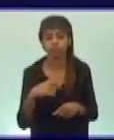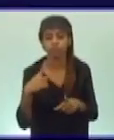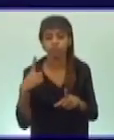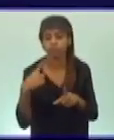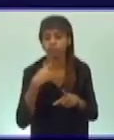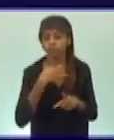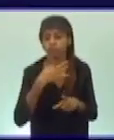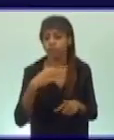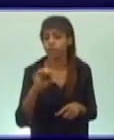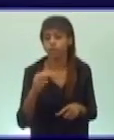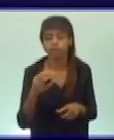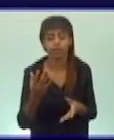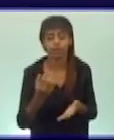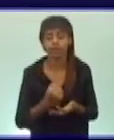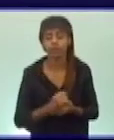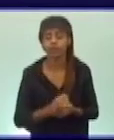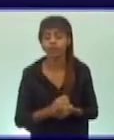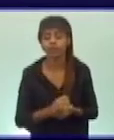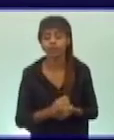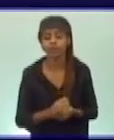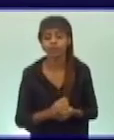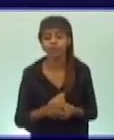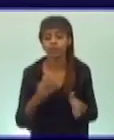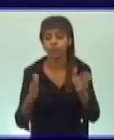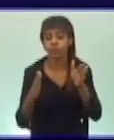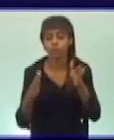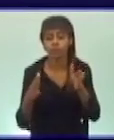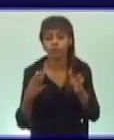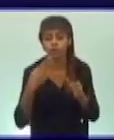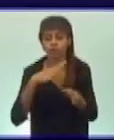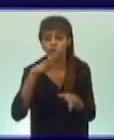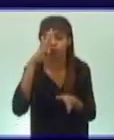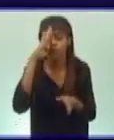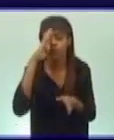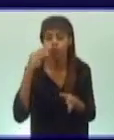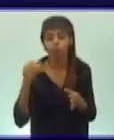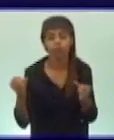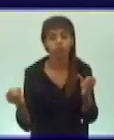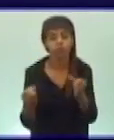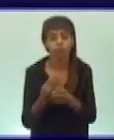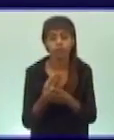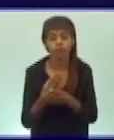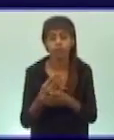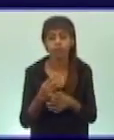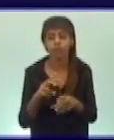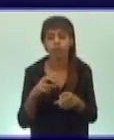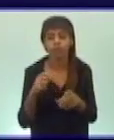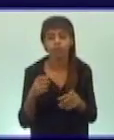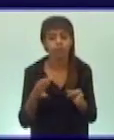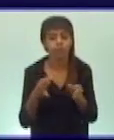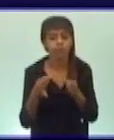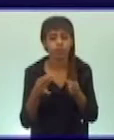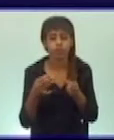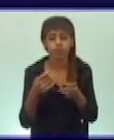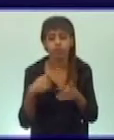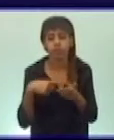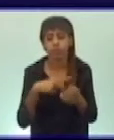varios ejemplos. Miren, en este periodo Cuba es miembro fundador del Movimiento de Países No Alineados